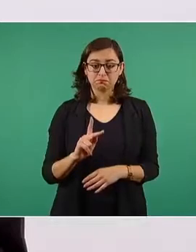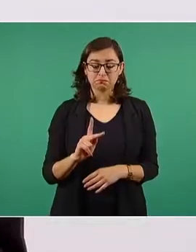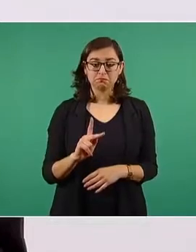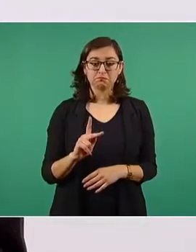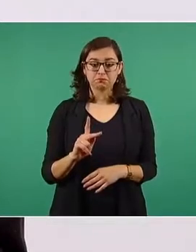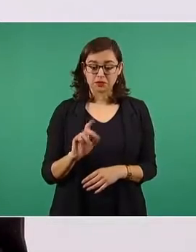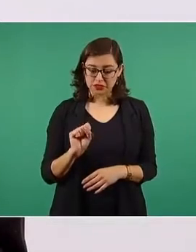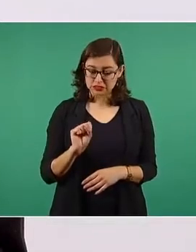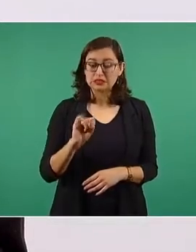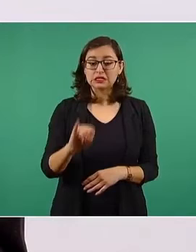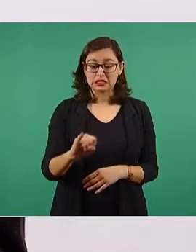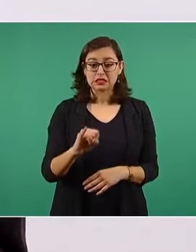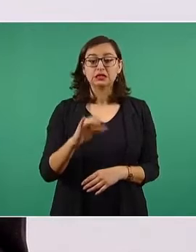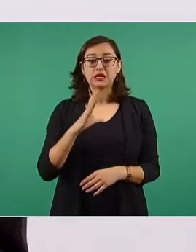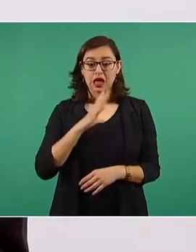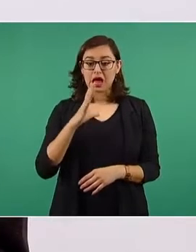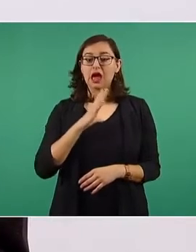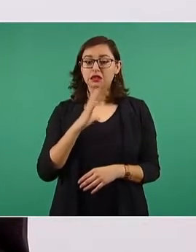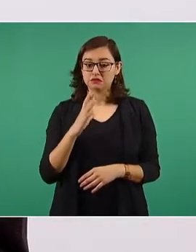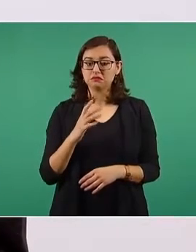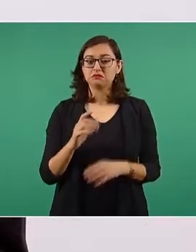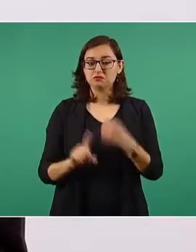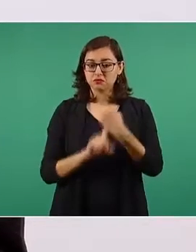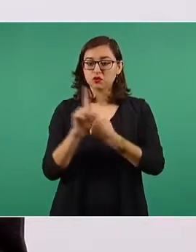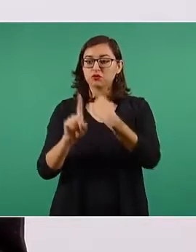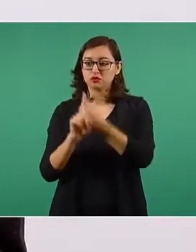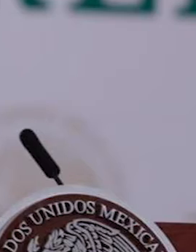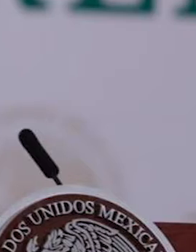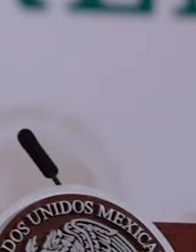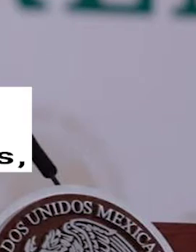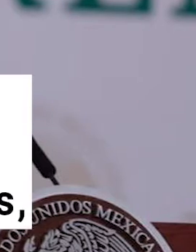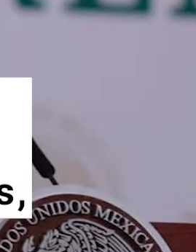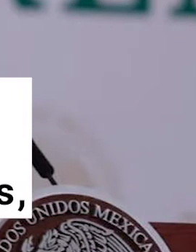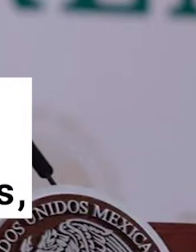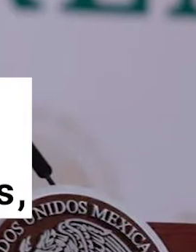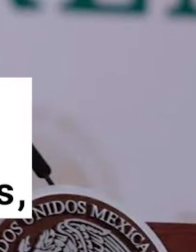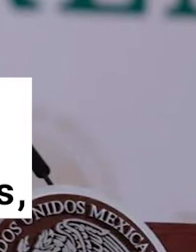aumentos del 14 por ciento entre minicipios